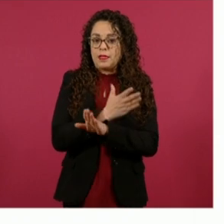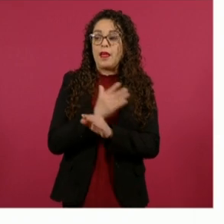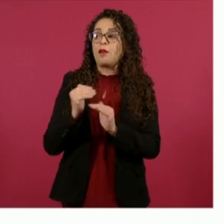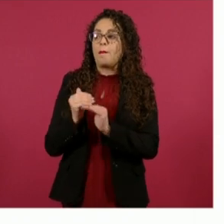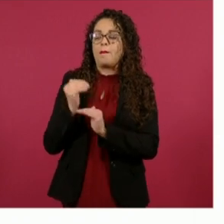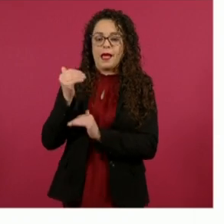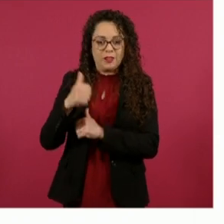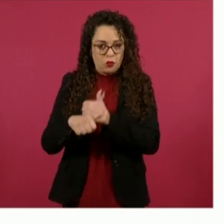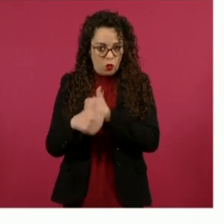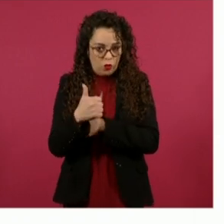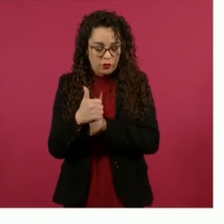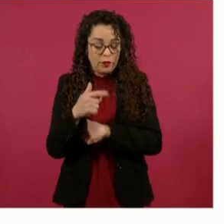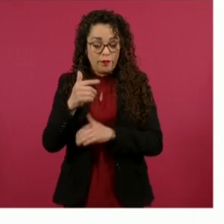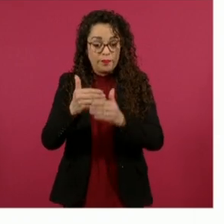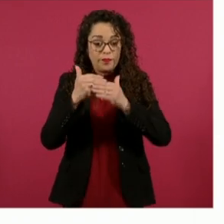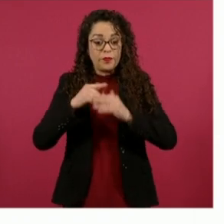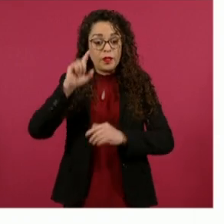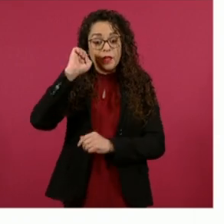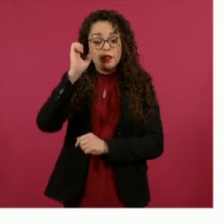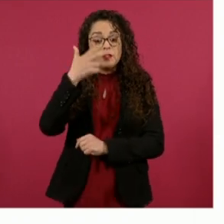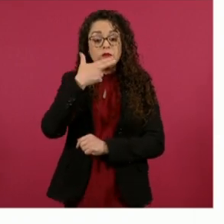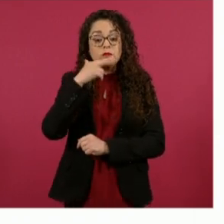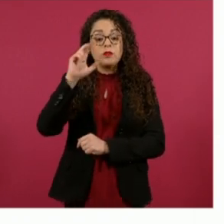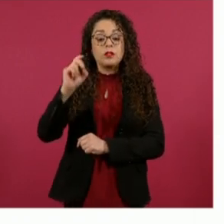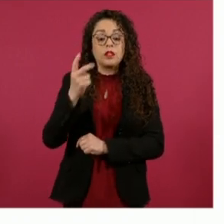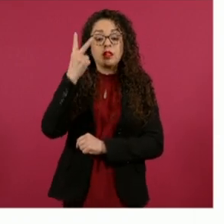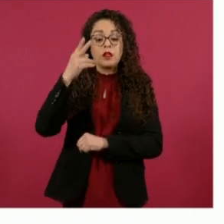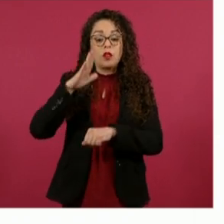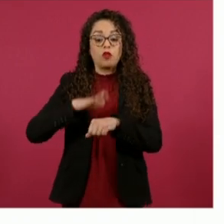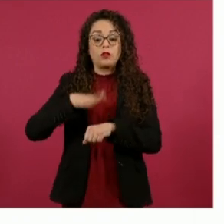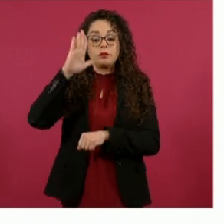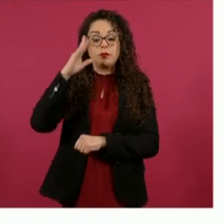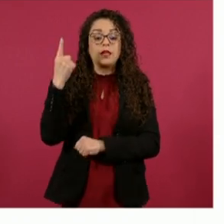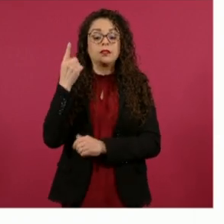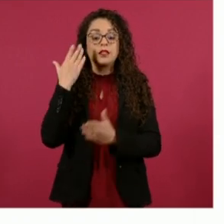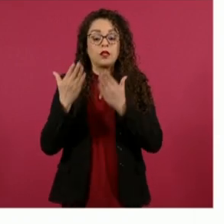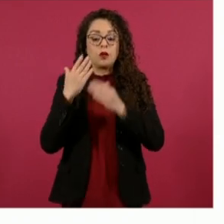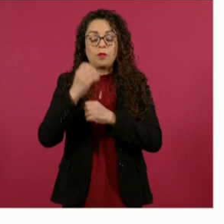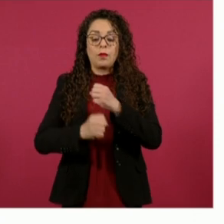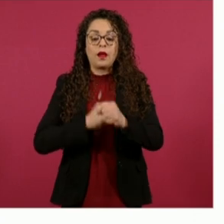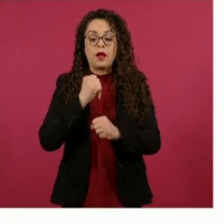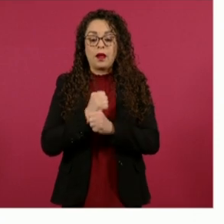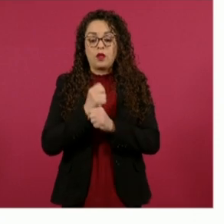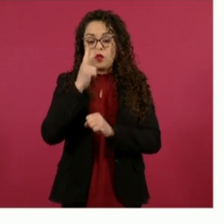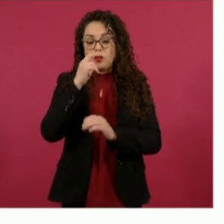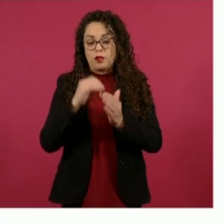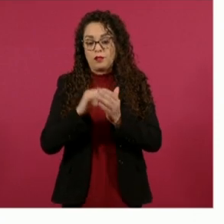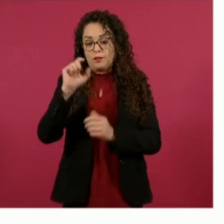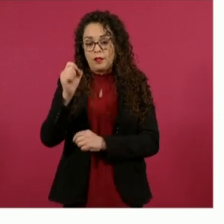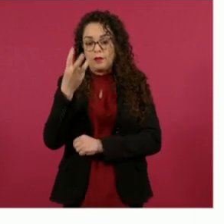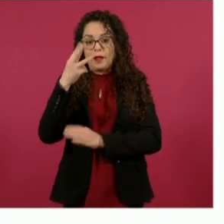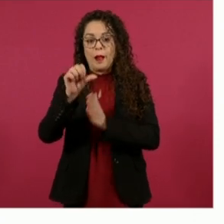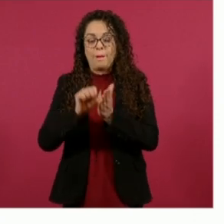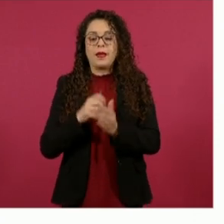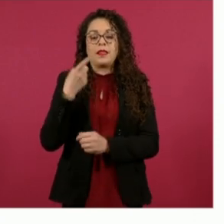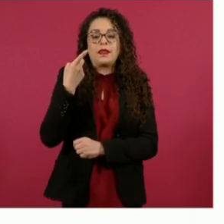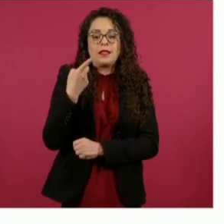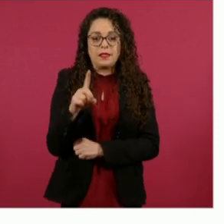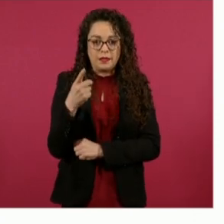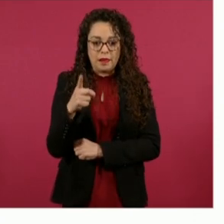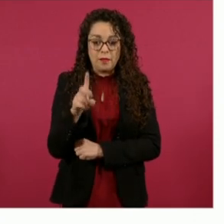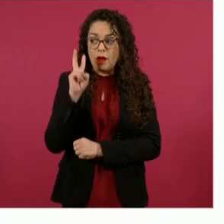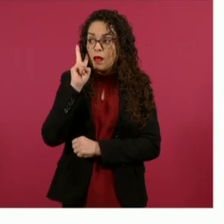Chihuahua, 32 más que en diciembre de 2023. Aquí también están las cifras de